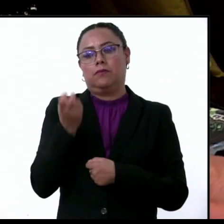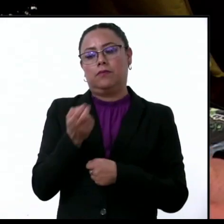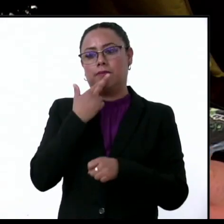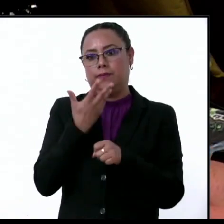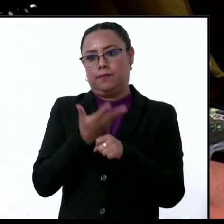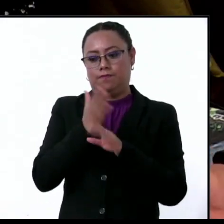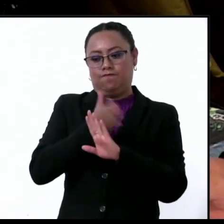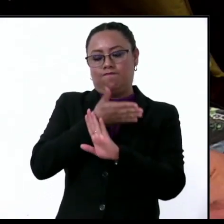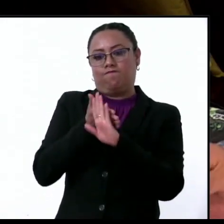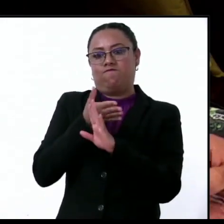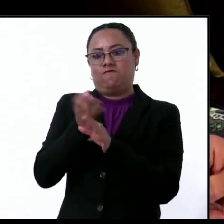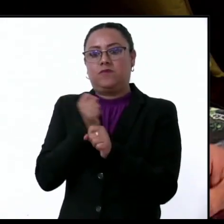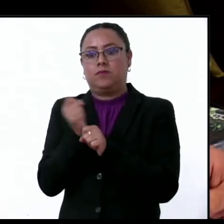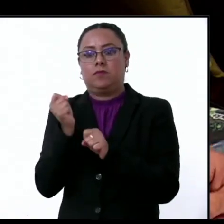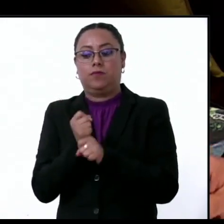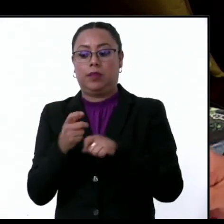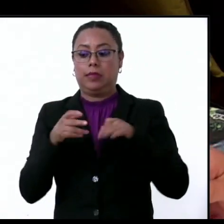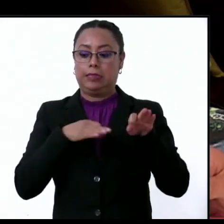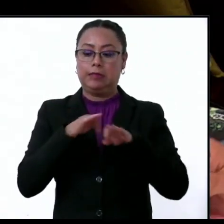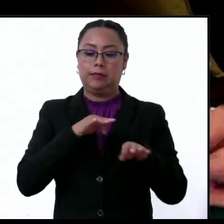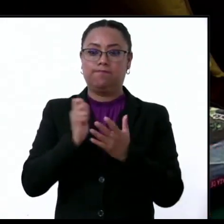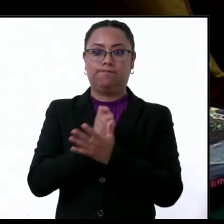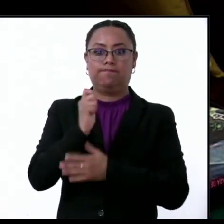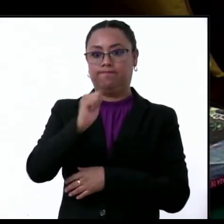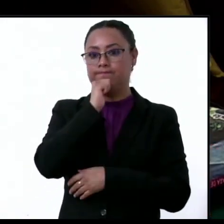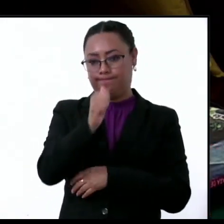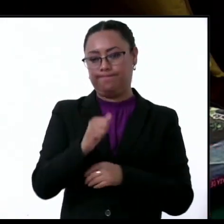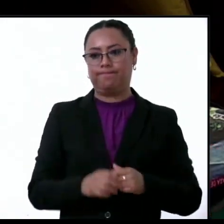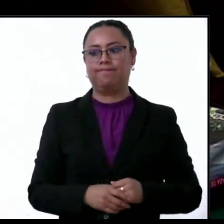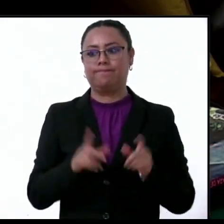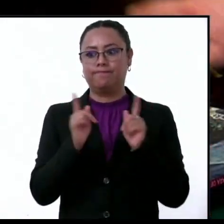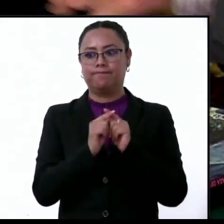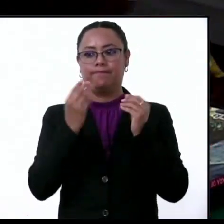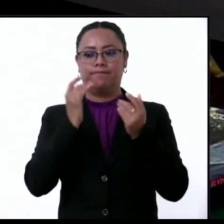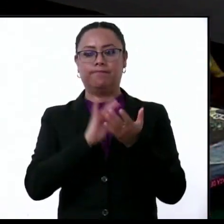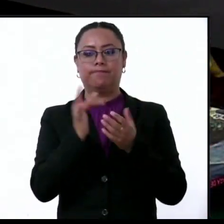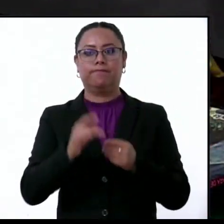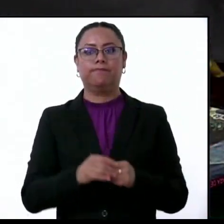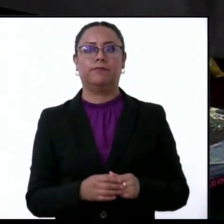contra de los trabajadores no asalariados en la Cuauhtémoc. Es cuanto. Muchas gracias.